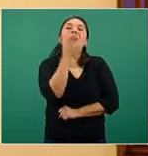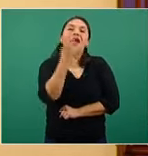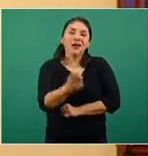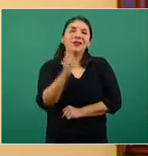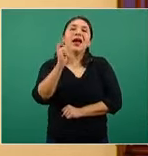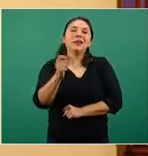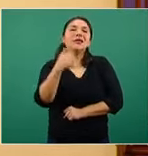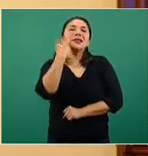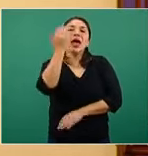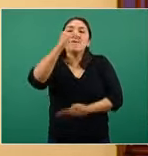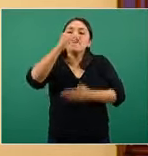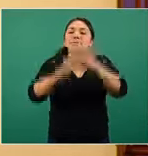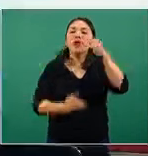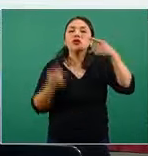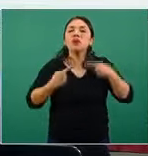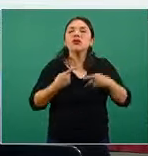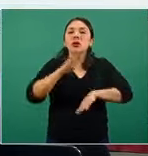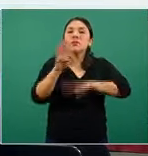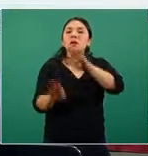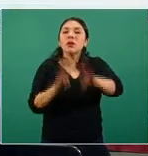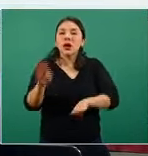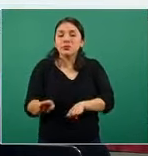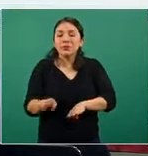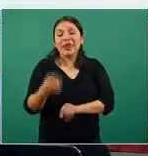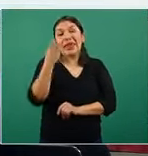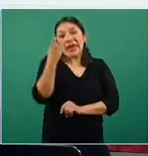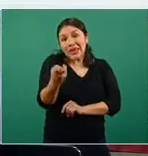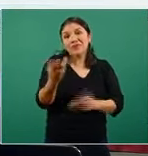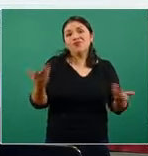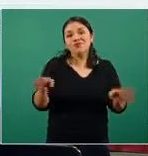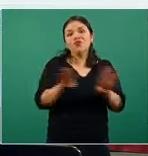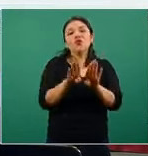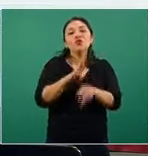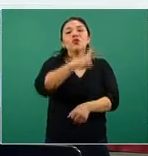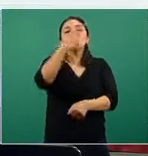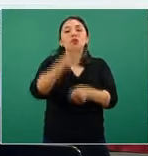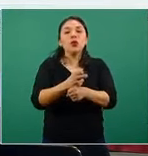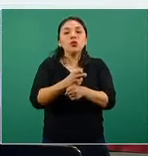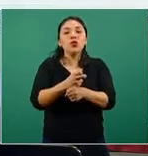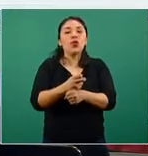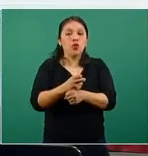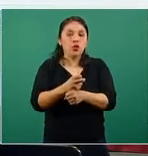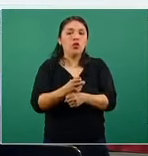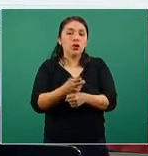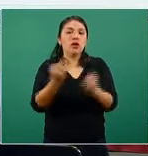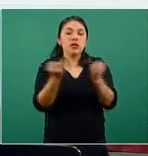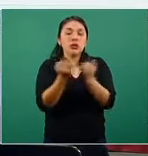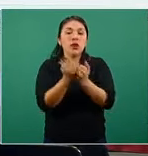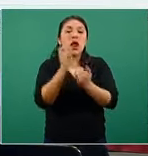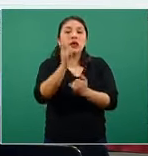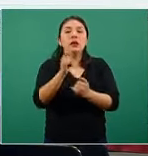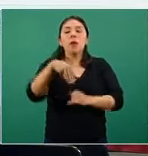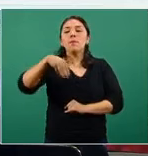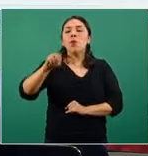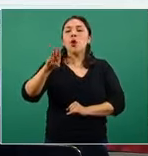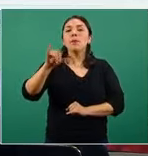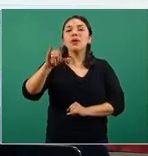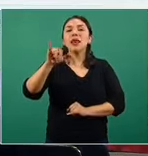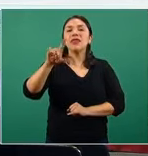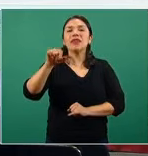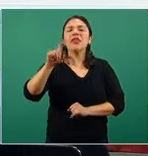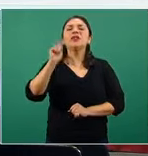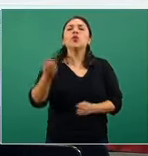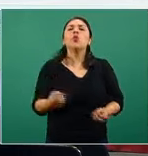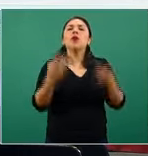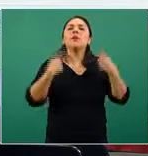precisamente disminuir la mortalidad y en consecuencia, o como un segundo objetivo, pero anexo, también la morbilidad, es decir, la carga